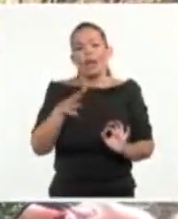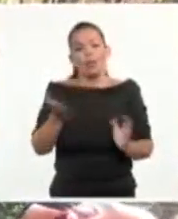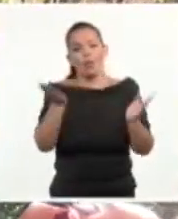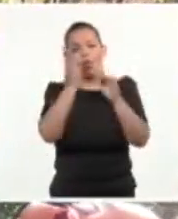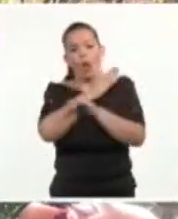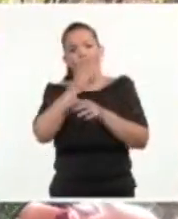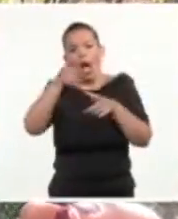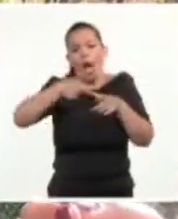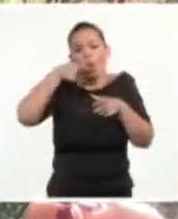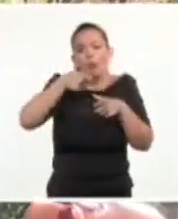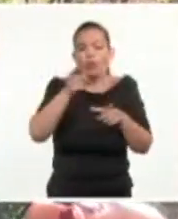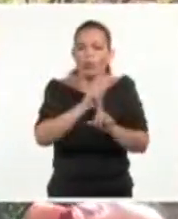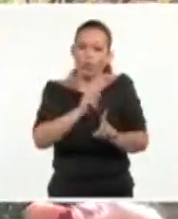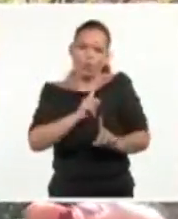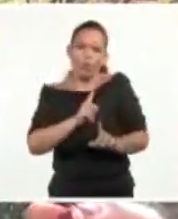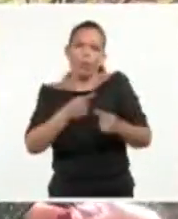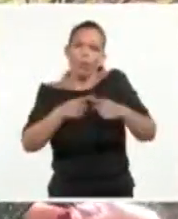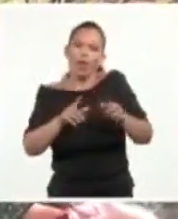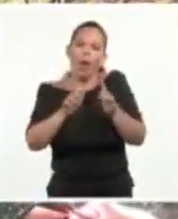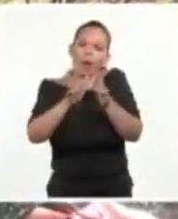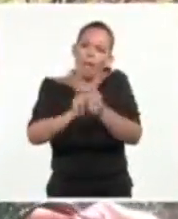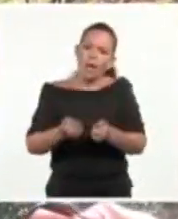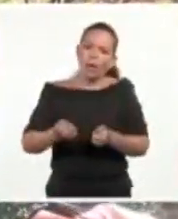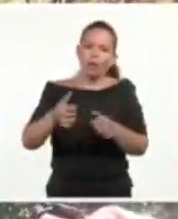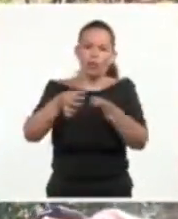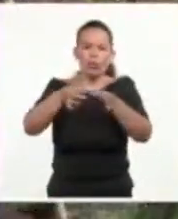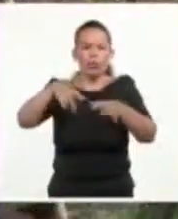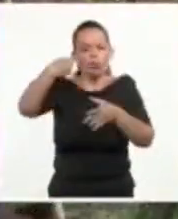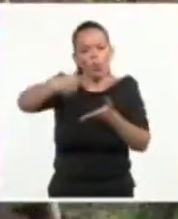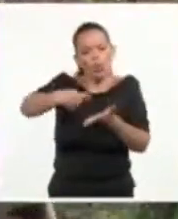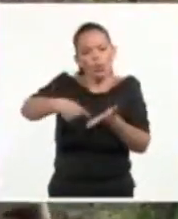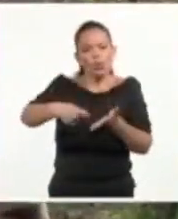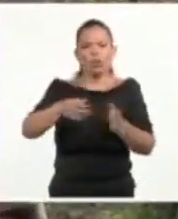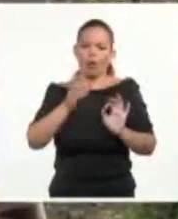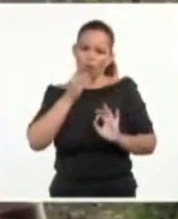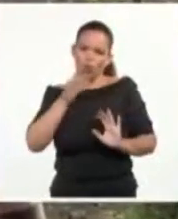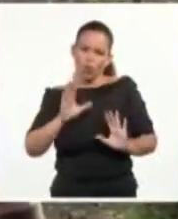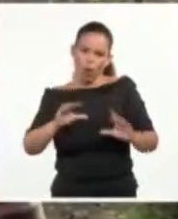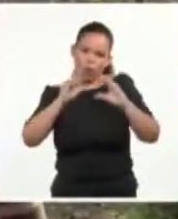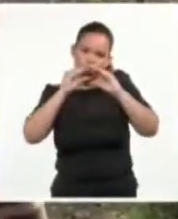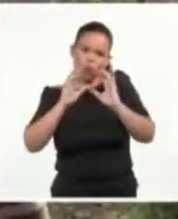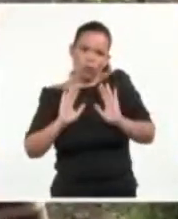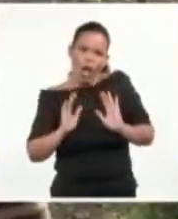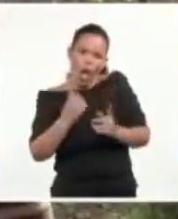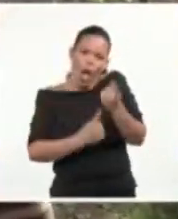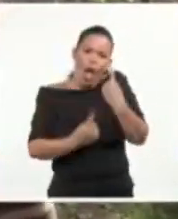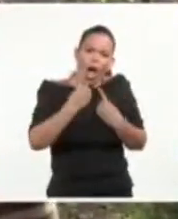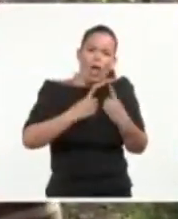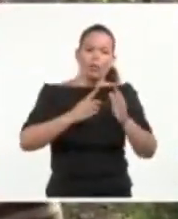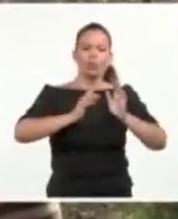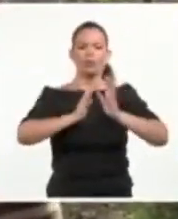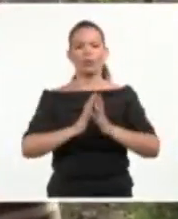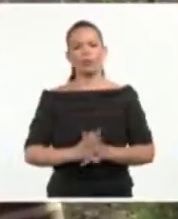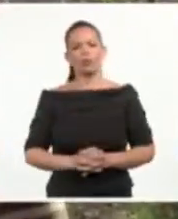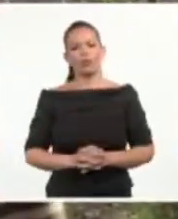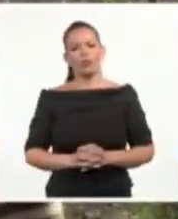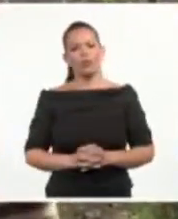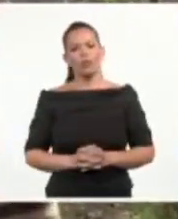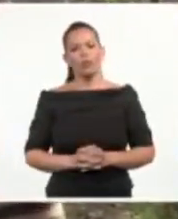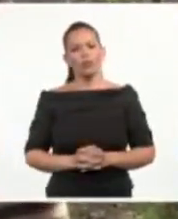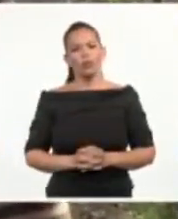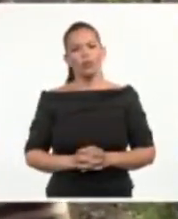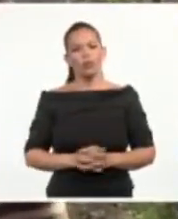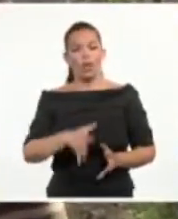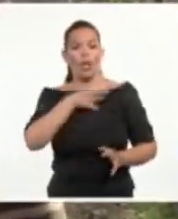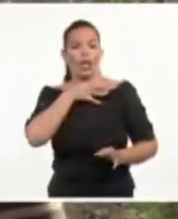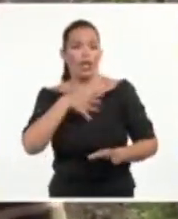no, por un pan con tortilla, aunque sea le podemos hacer, que es lo que tenemos a mano, ¿no? Y respecto a la brigada de Cienfuegos, una brigada que no tiene hora, no tiene día